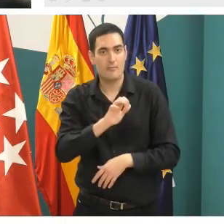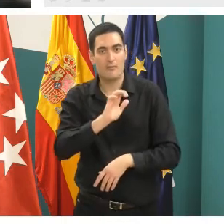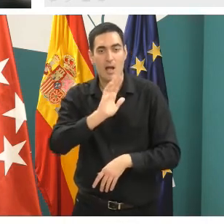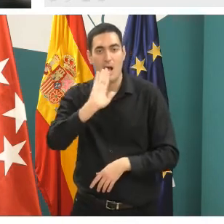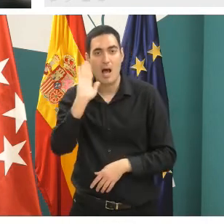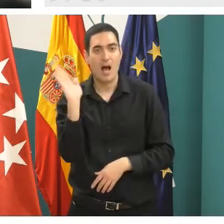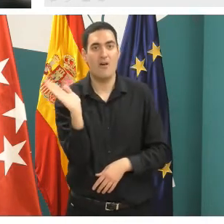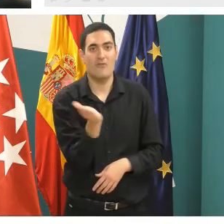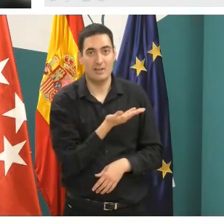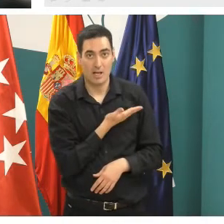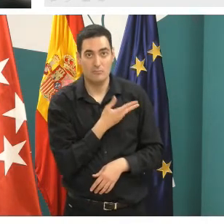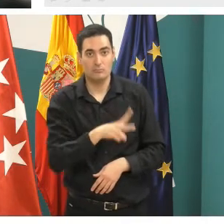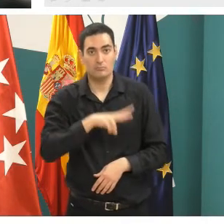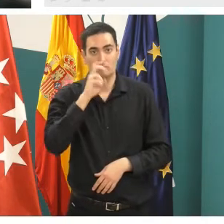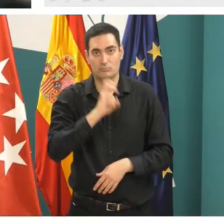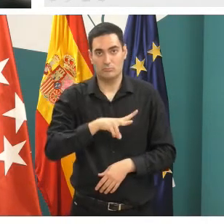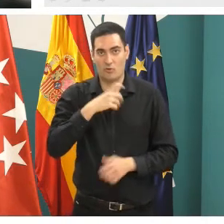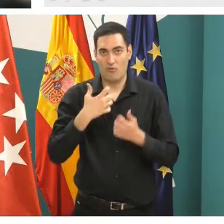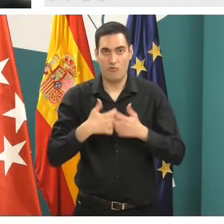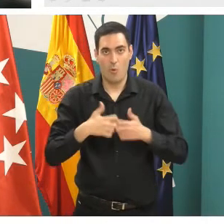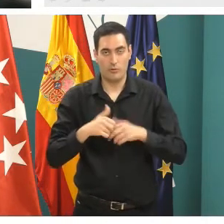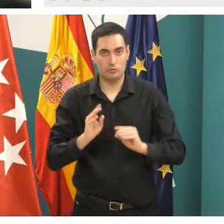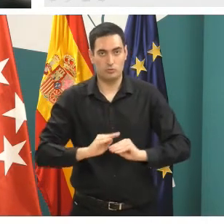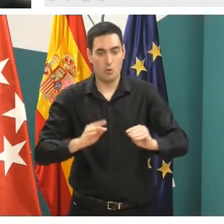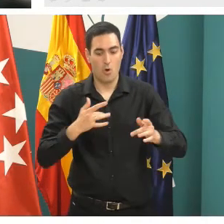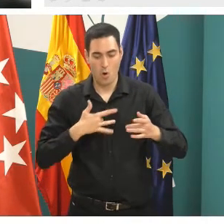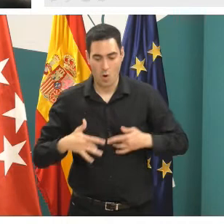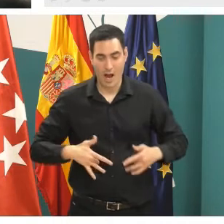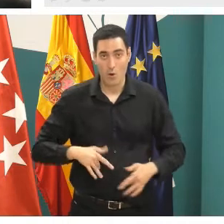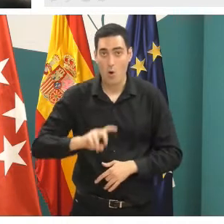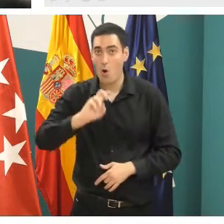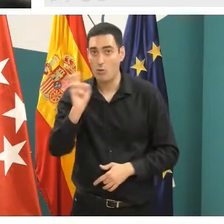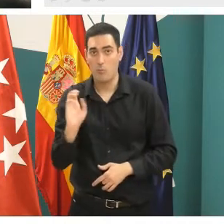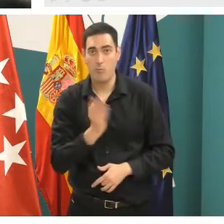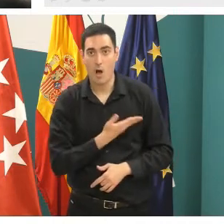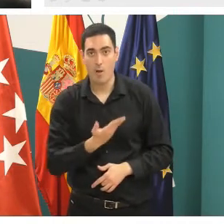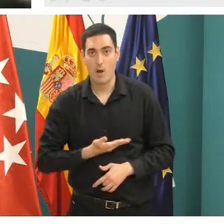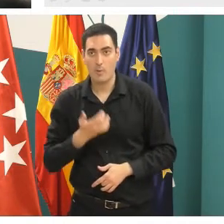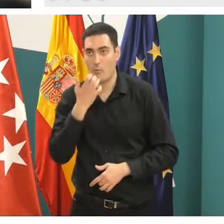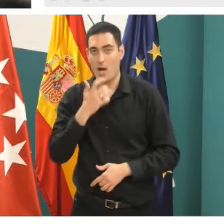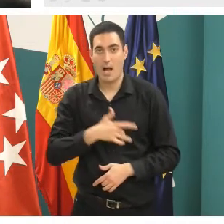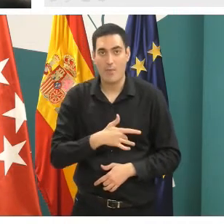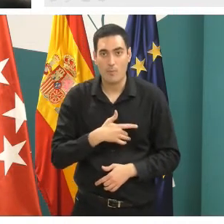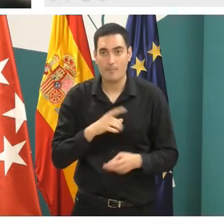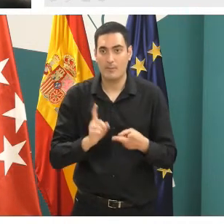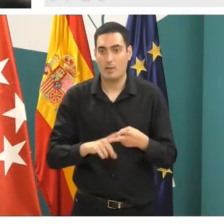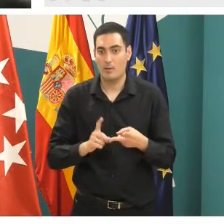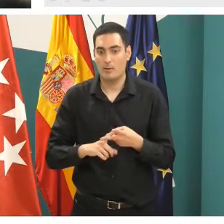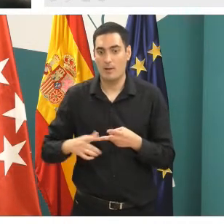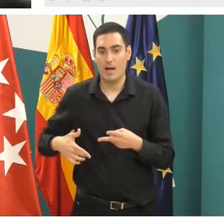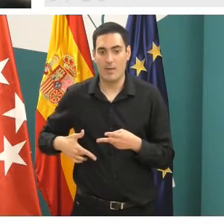función respiratoria de una manera muy grave, pero también afectan otros órganos, muchas de ellas, como el hígado, como el